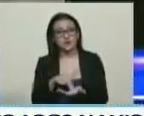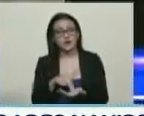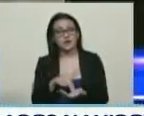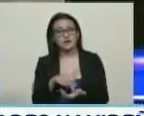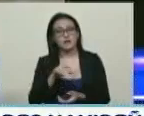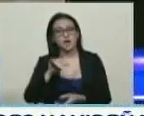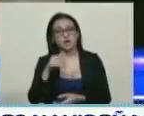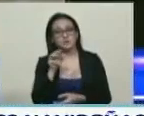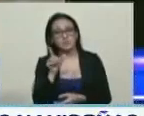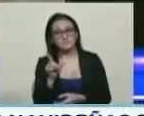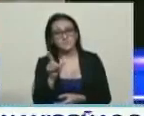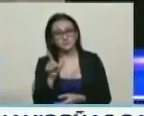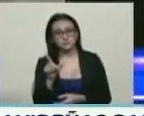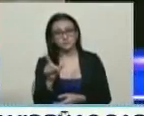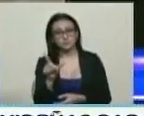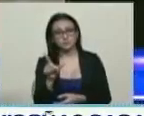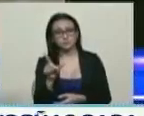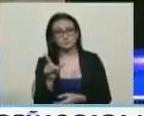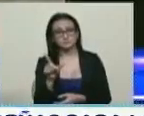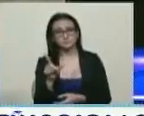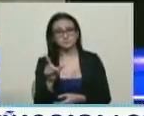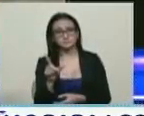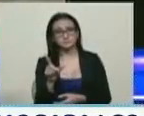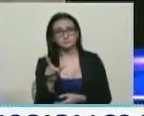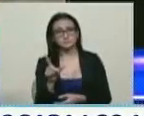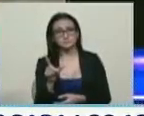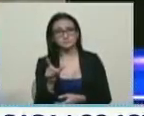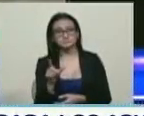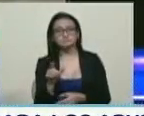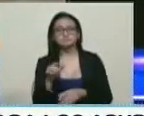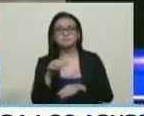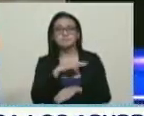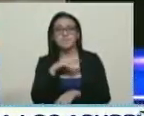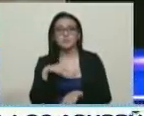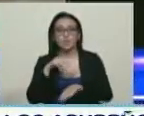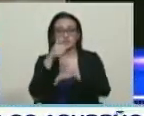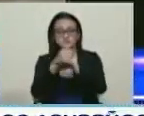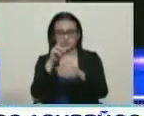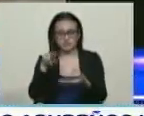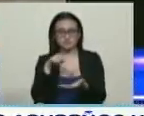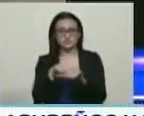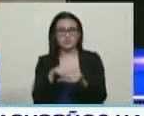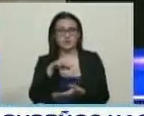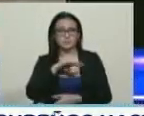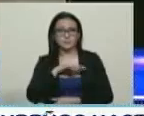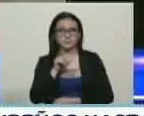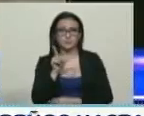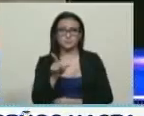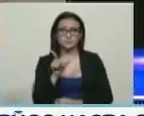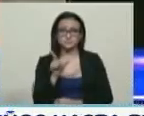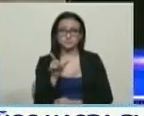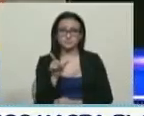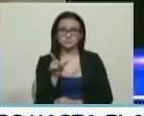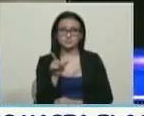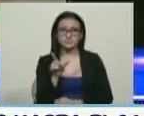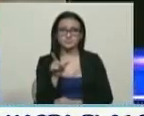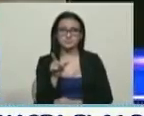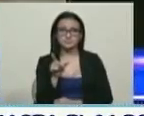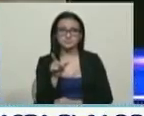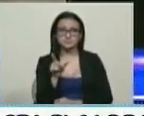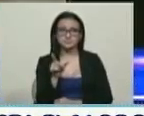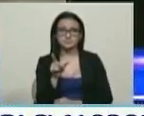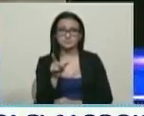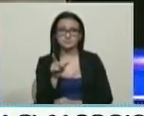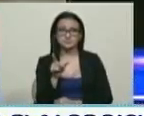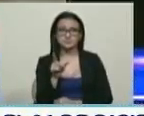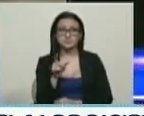JPSUD y miembros también de la Dirección Nacional del Partido Socialista Unido Venezuela, así como también